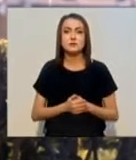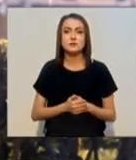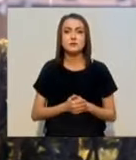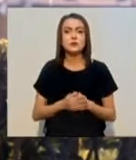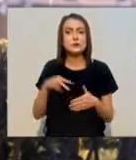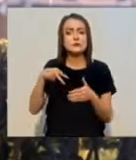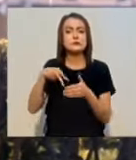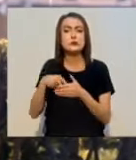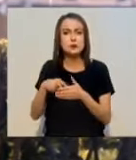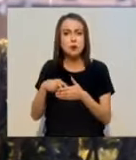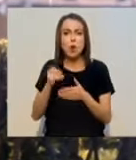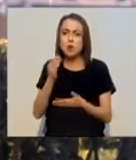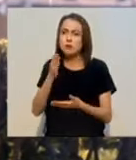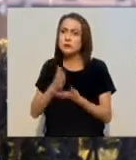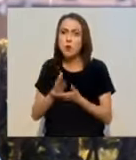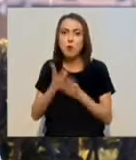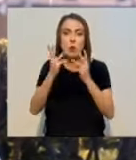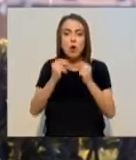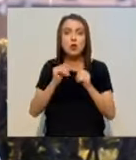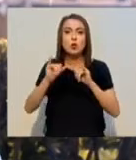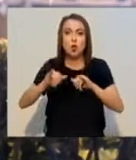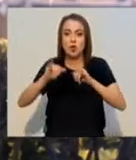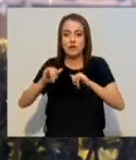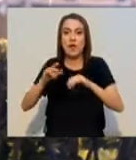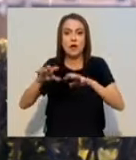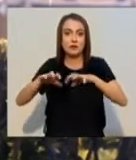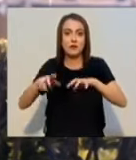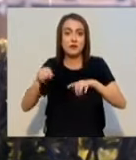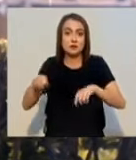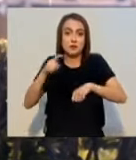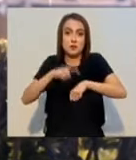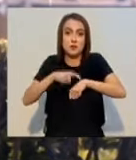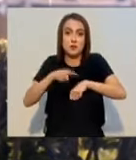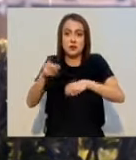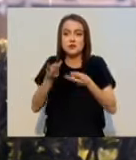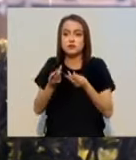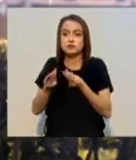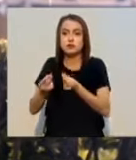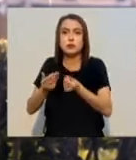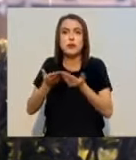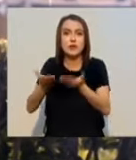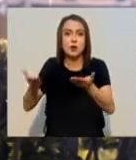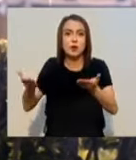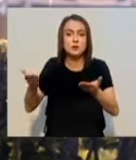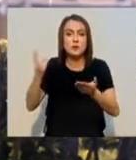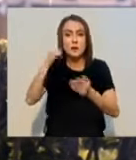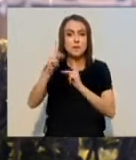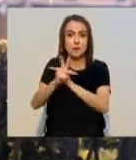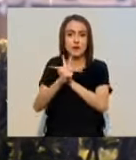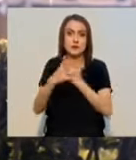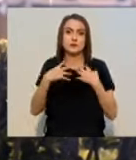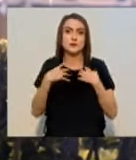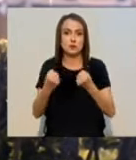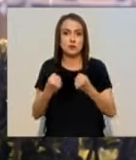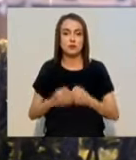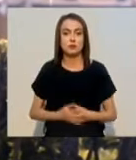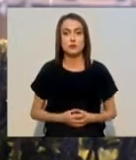frenado, cuánto lo ha paralizado o cuánto se mantiene activo en estos momentos ese flujo de suministros para el sector